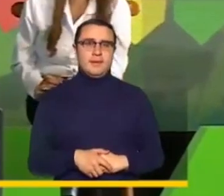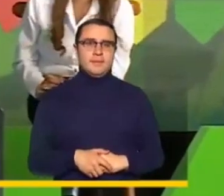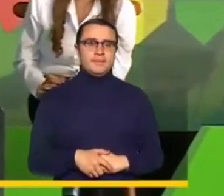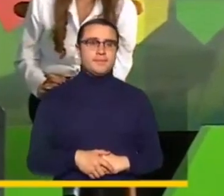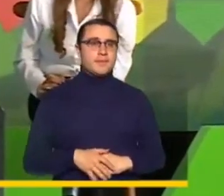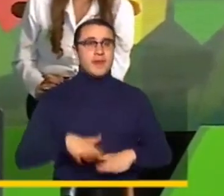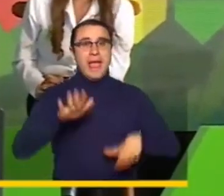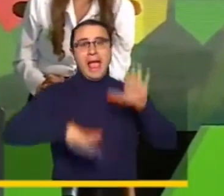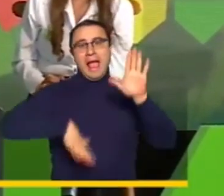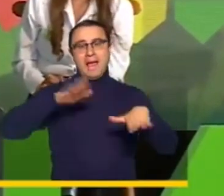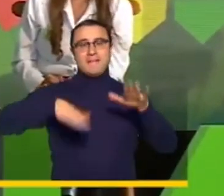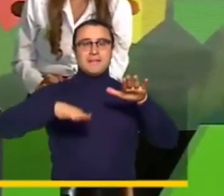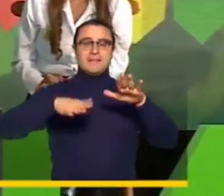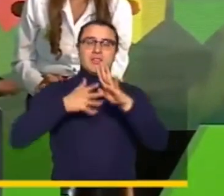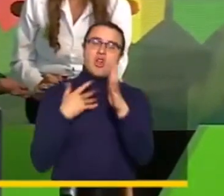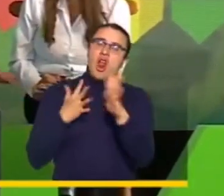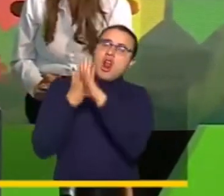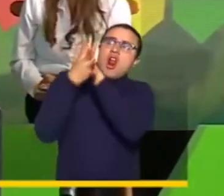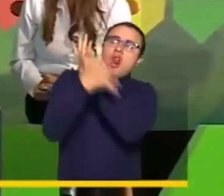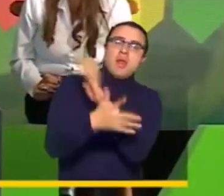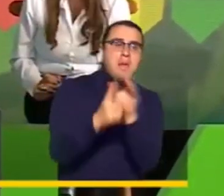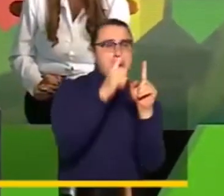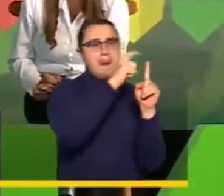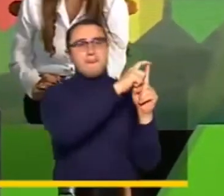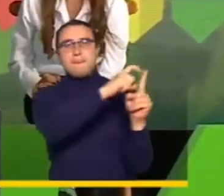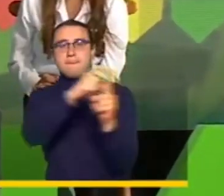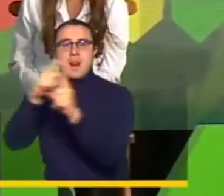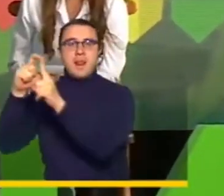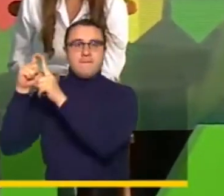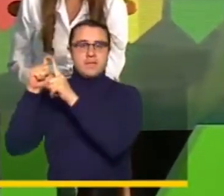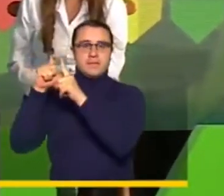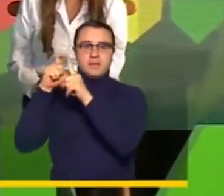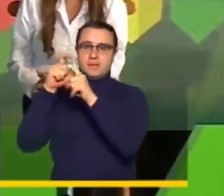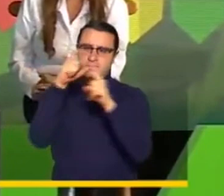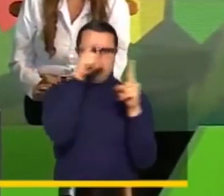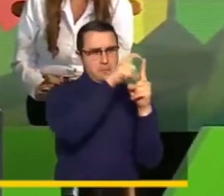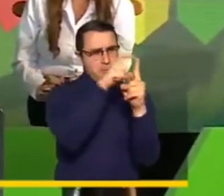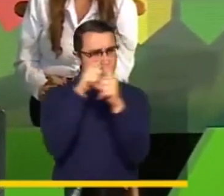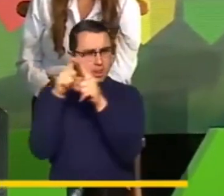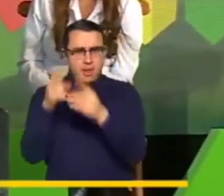A veces los lenguajes, las palabras van expresando